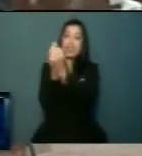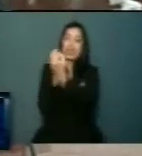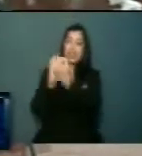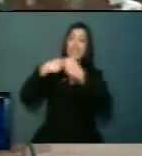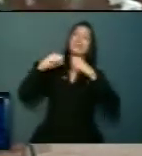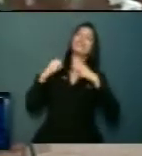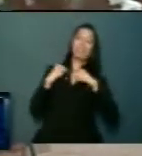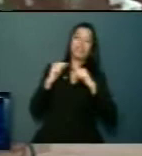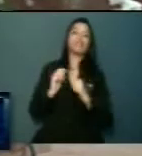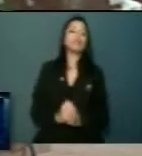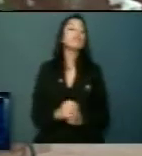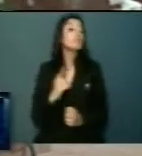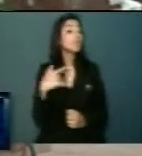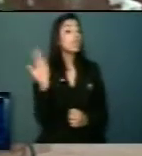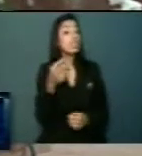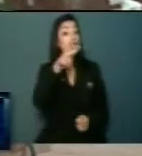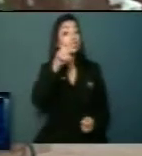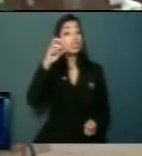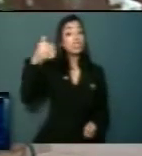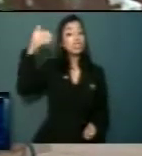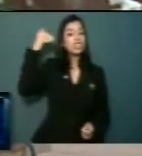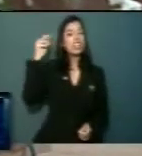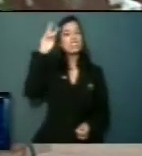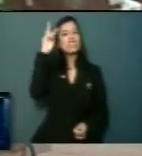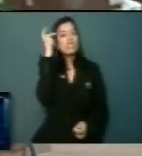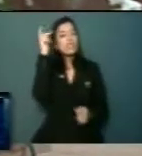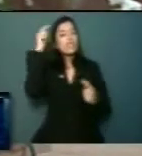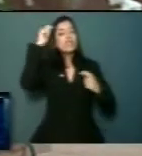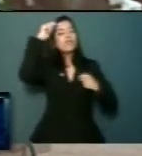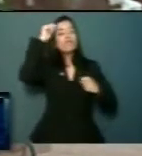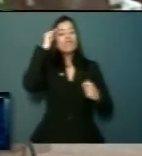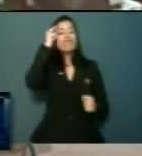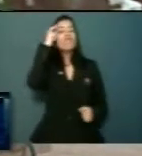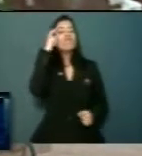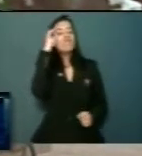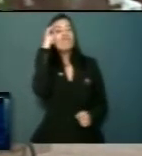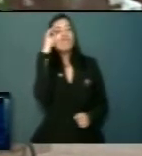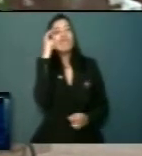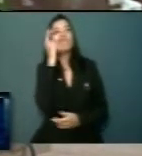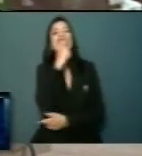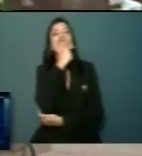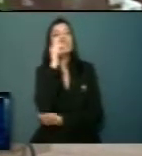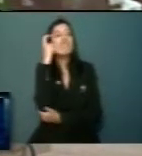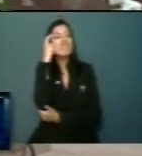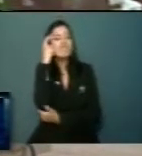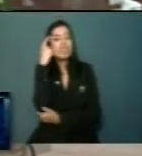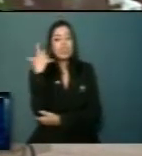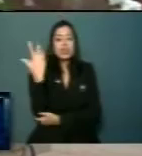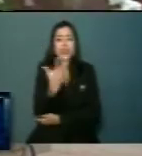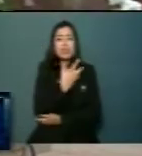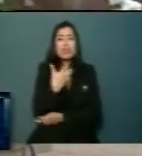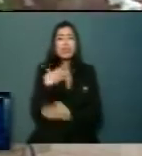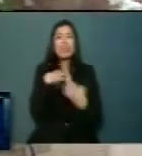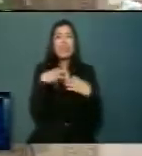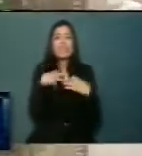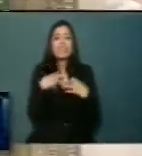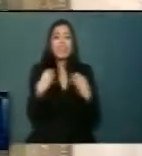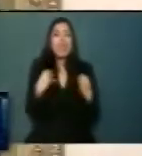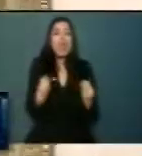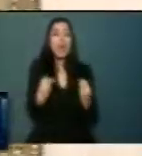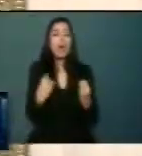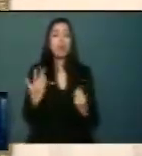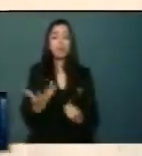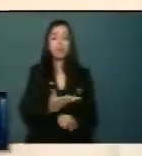Bicentenario es la reflexión que estamos obligados a realizar de cómo estamos llevando la rienda de nuestra vida, de nuestra